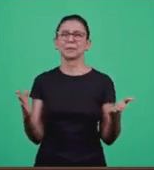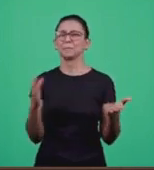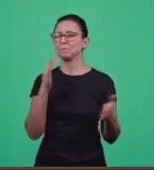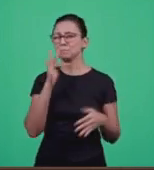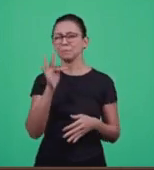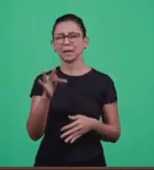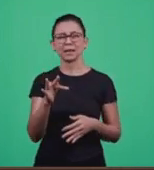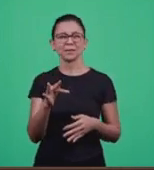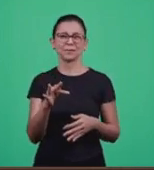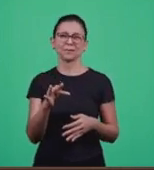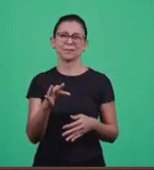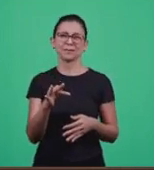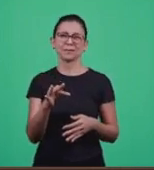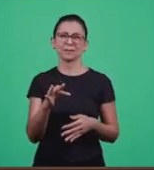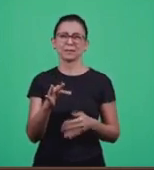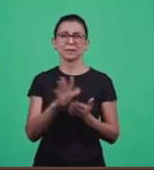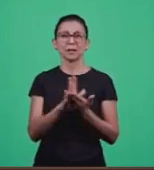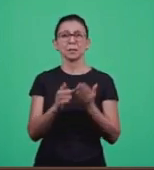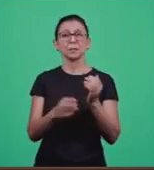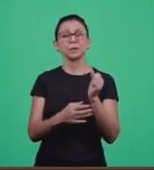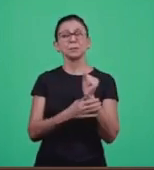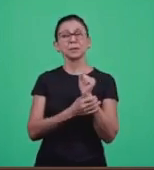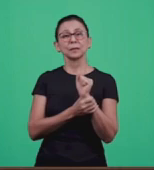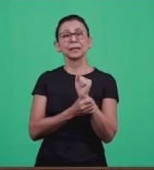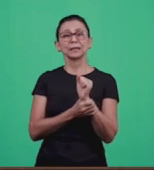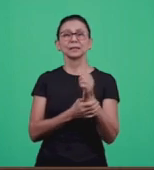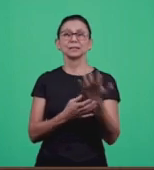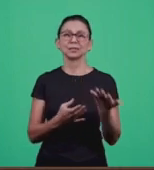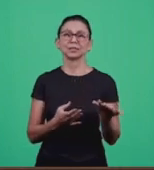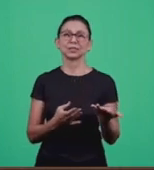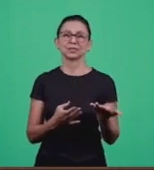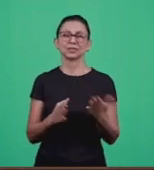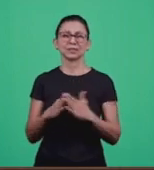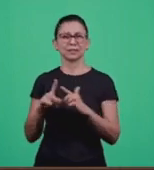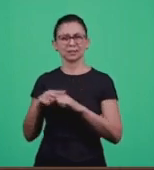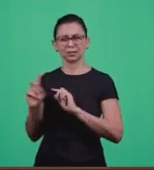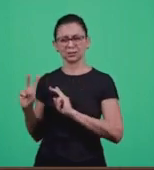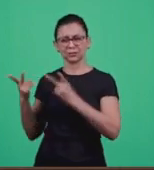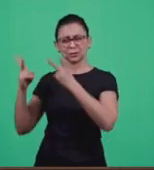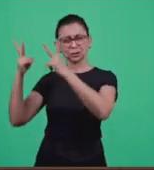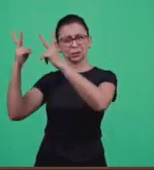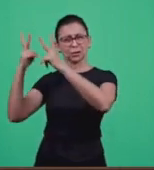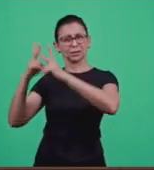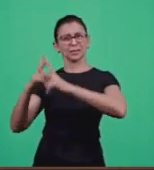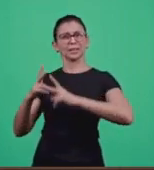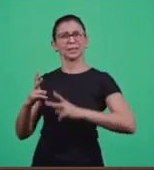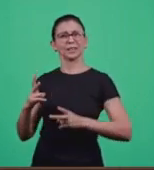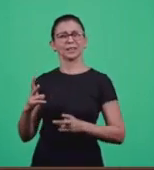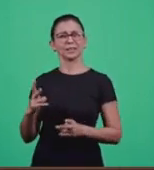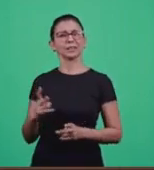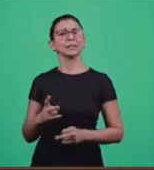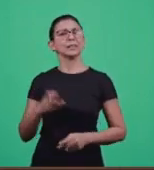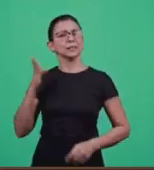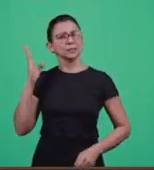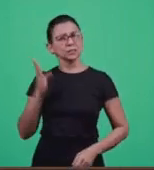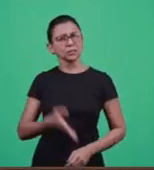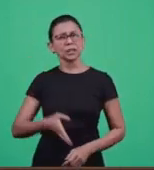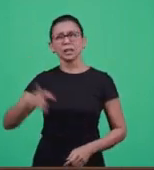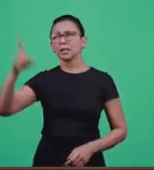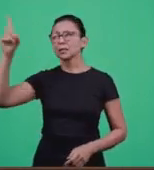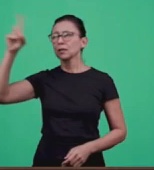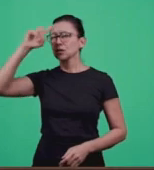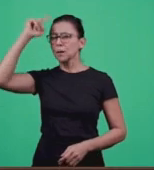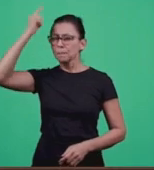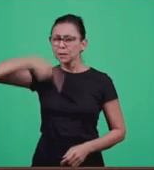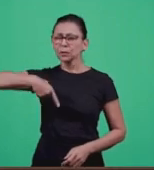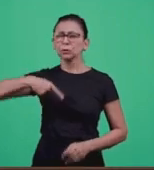temer, porque todo eso va a pasar. Porque la palabra de Dios nos garantiza, porque dice la palabra que la iglesia